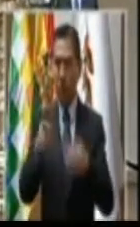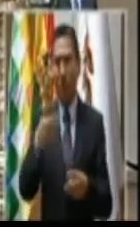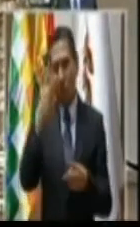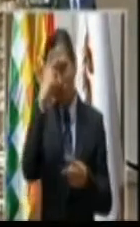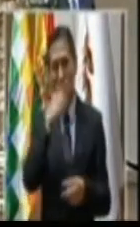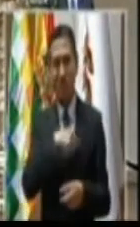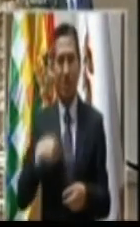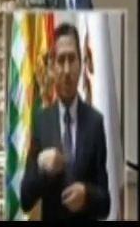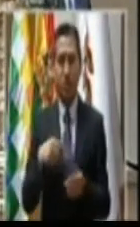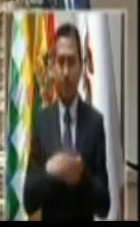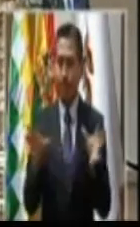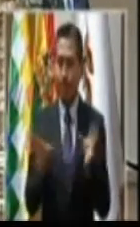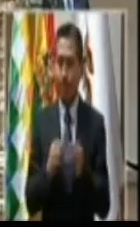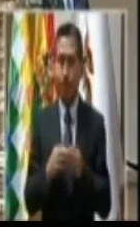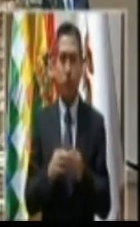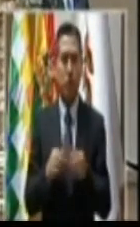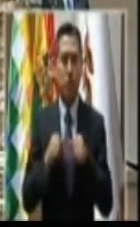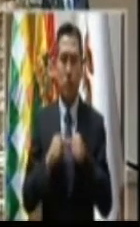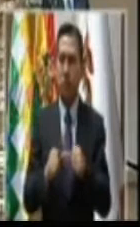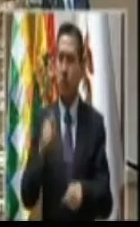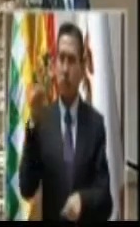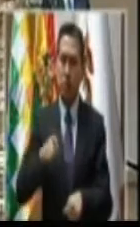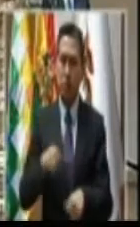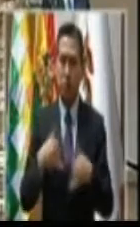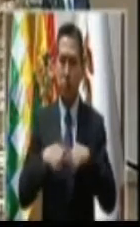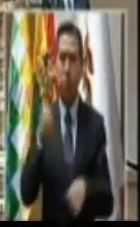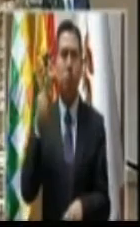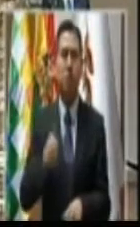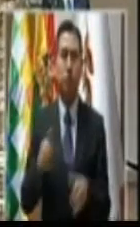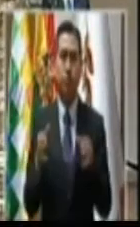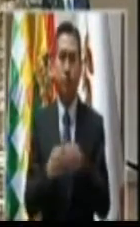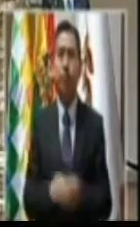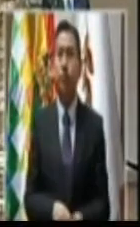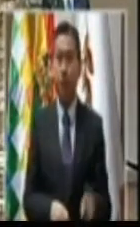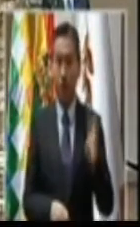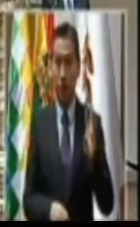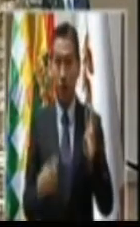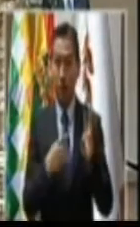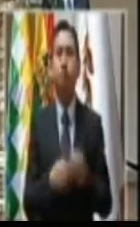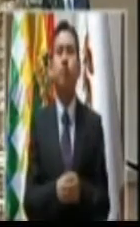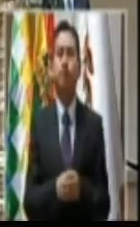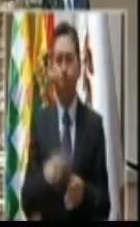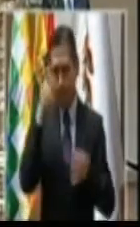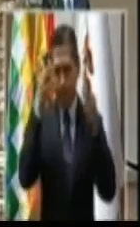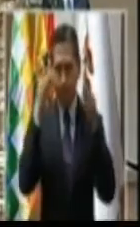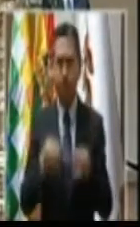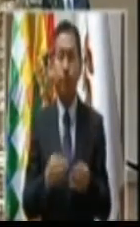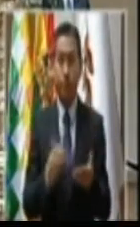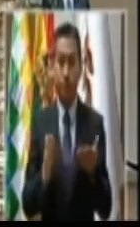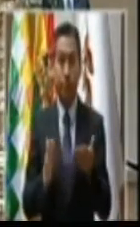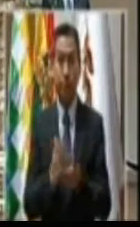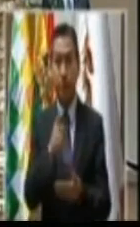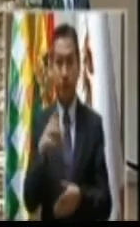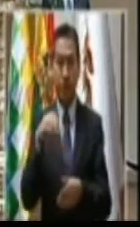nuestro país. Así están las cosas. Y en todo caso, una semana que empezamos con muchas